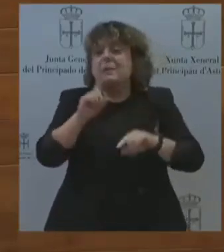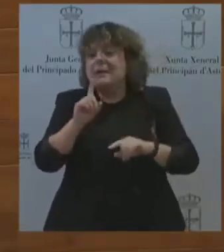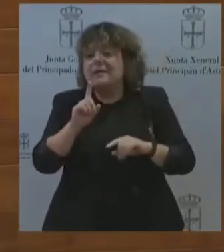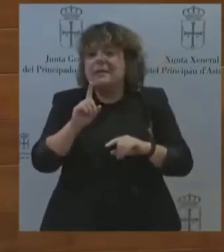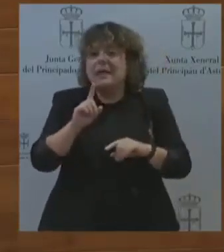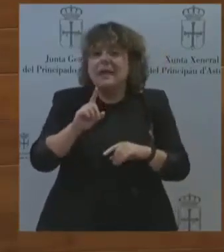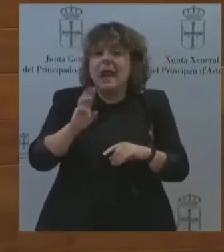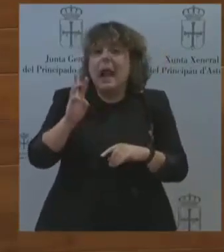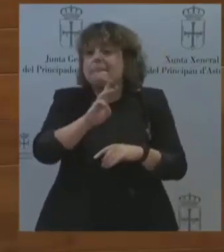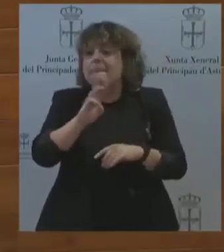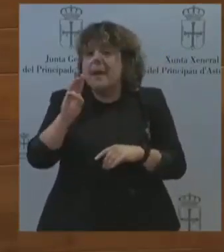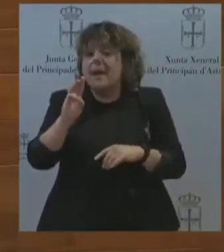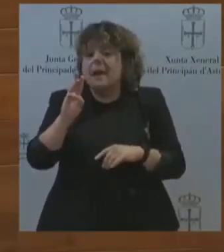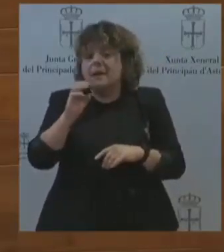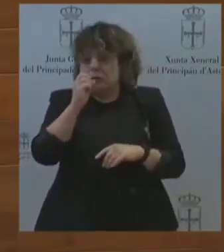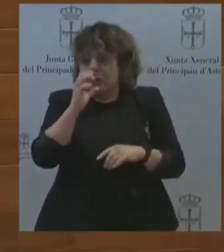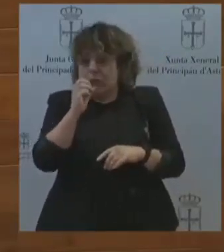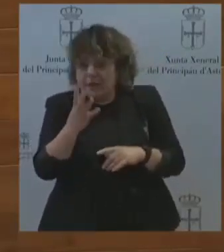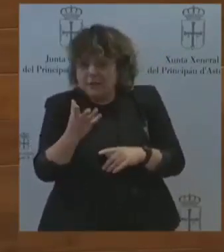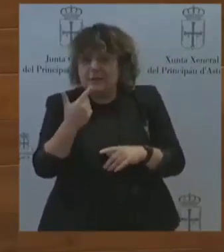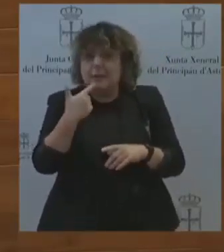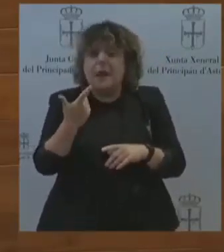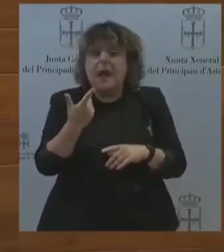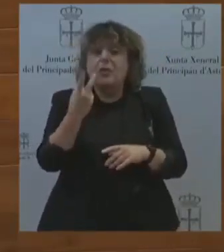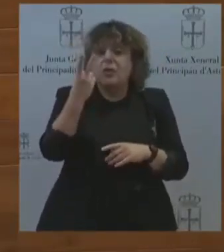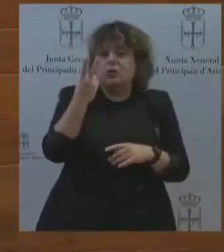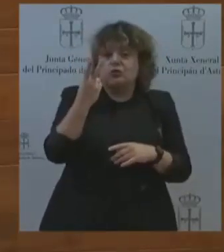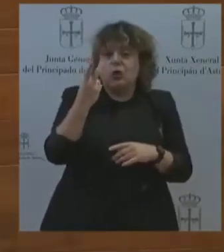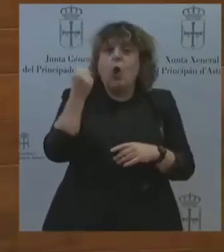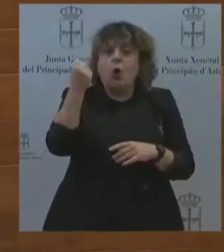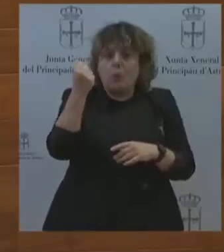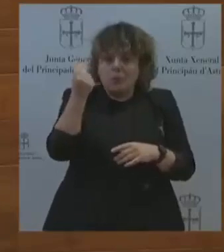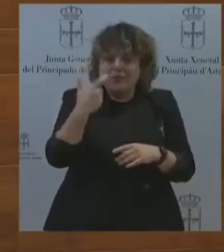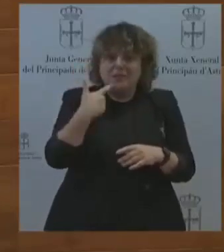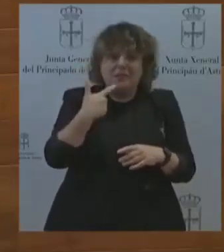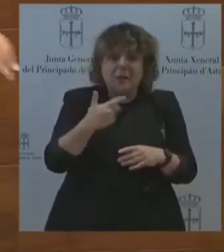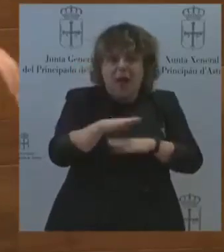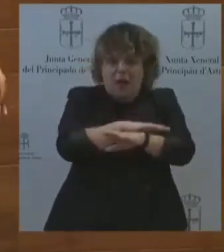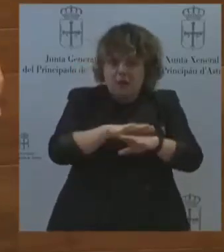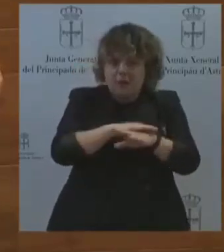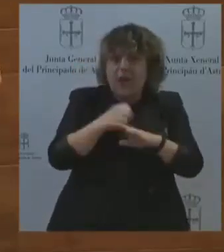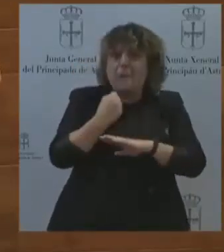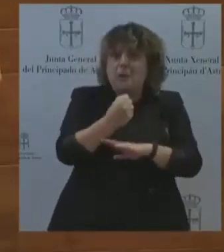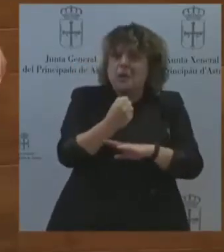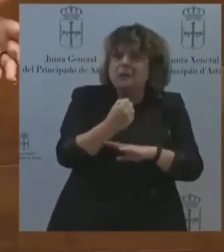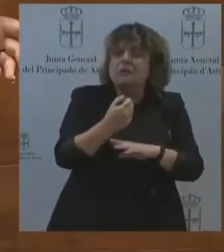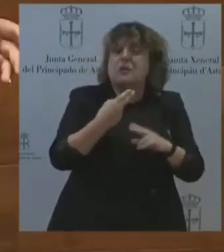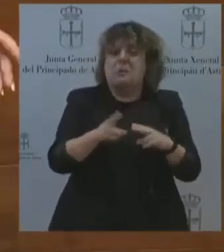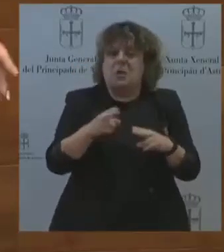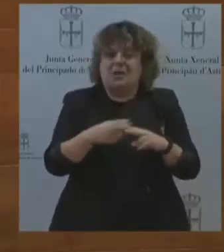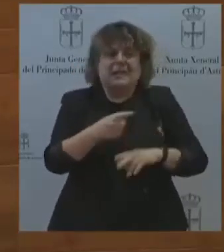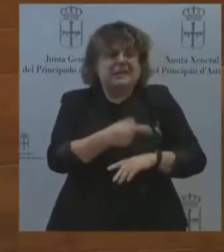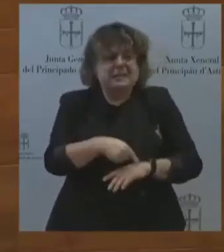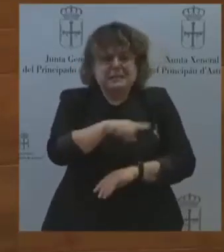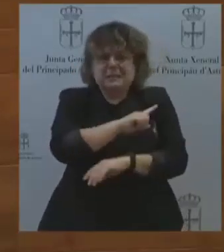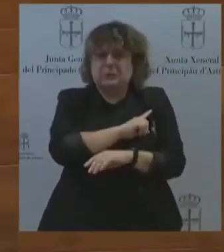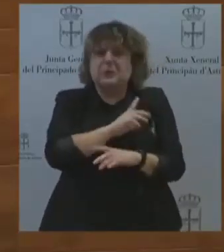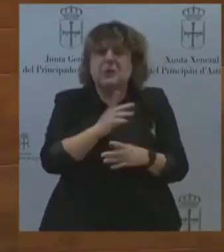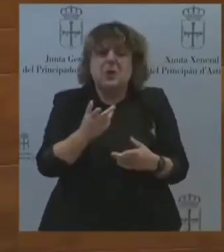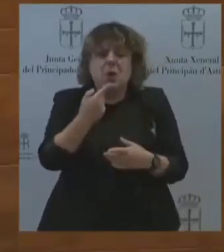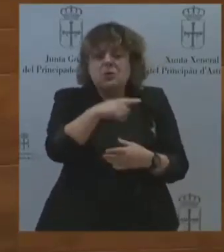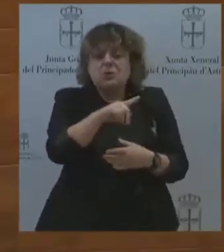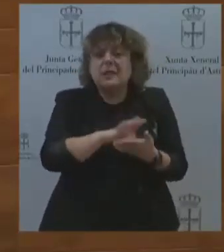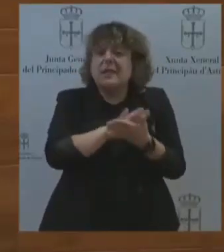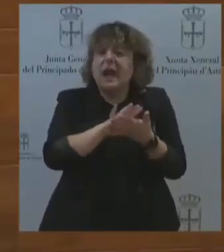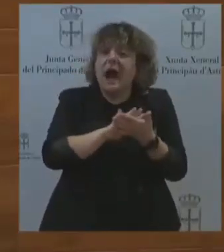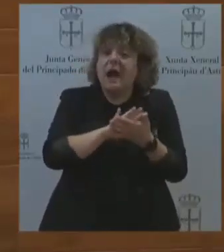gobernar apoyándose en políticas radicales. Usted habla de no querer blanquear a un partido, Vox, que considera un agitador